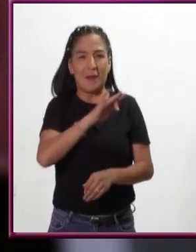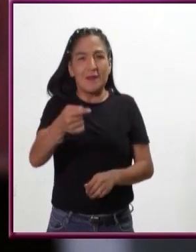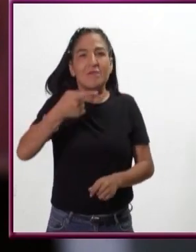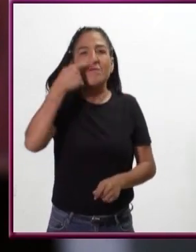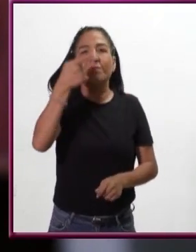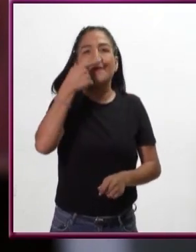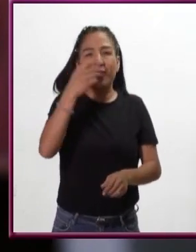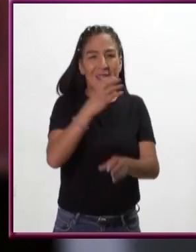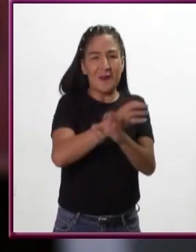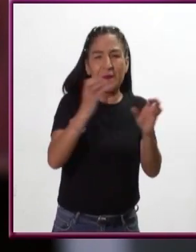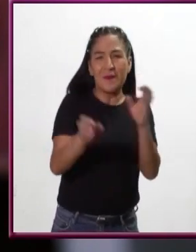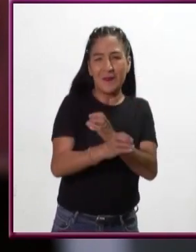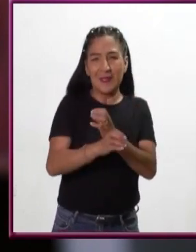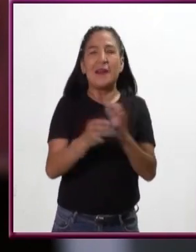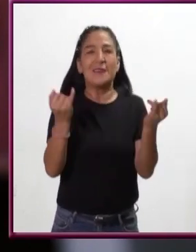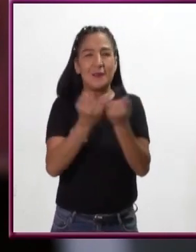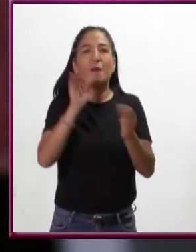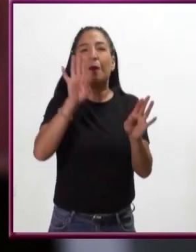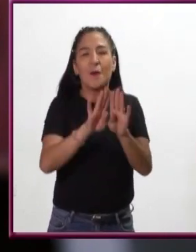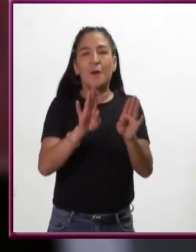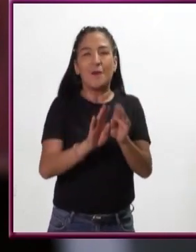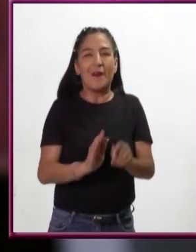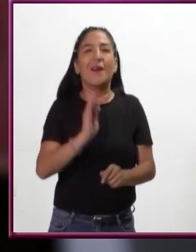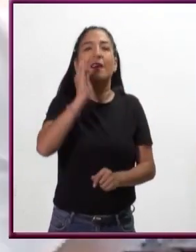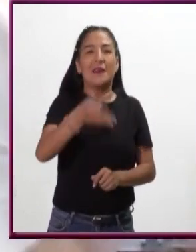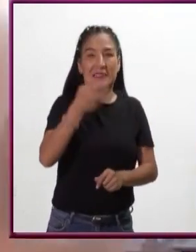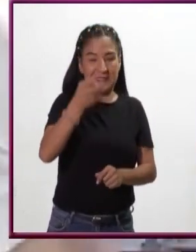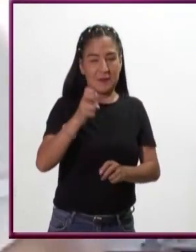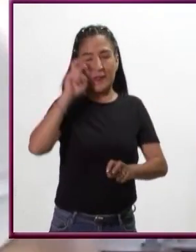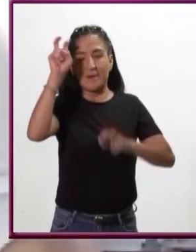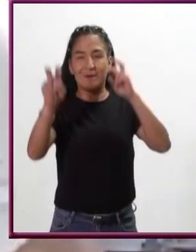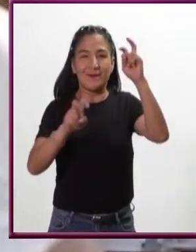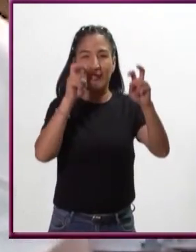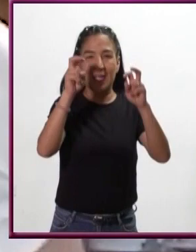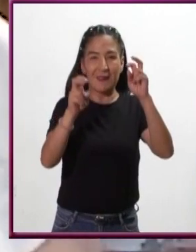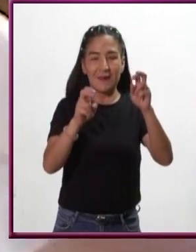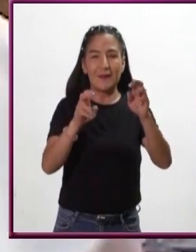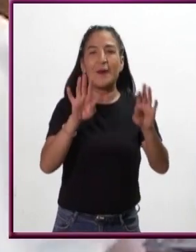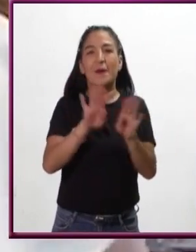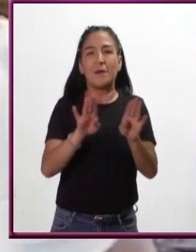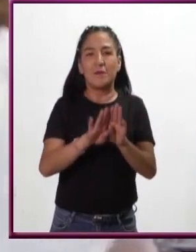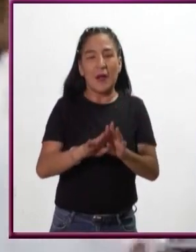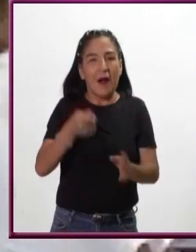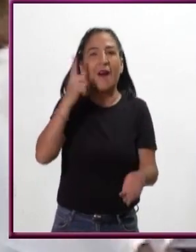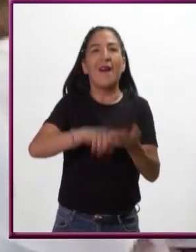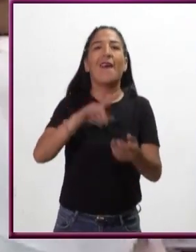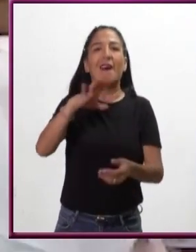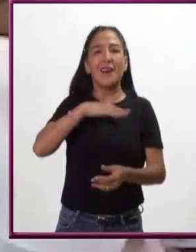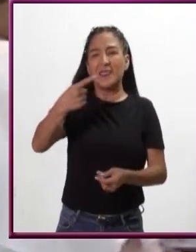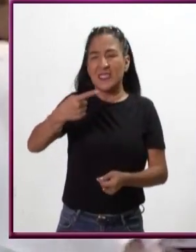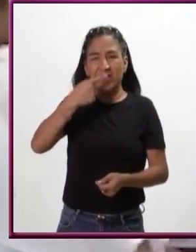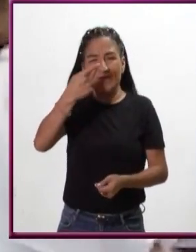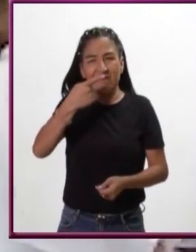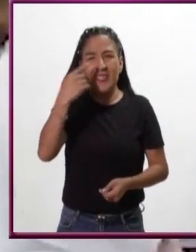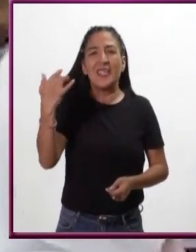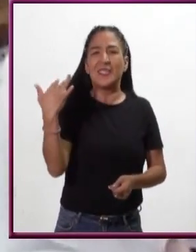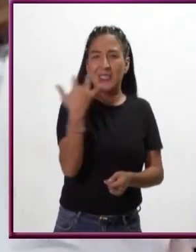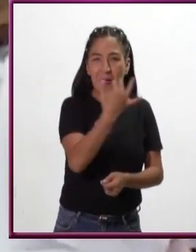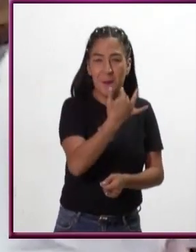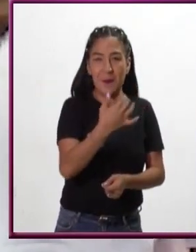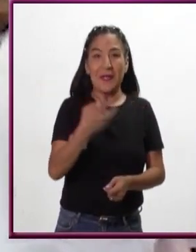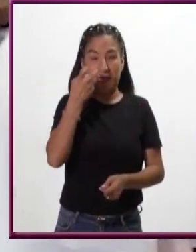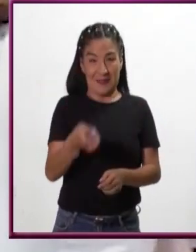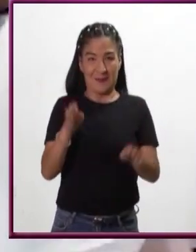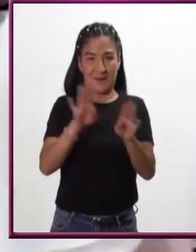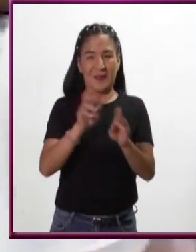cosas, ¿no? Y entonces esto permite que en las ensoñaciones aparezcan olores y sabores. En el caso